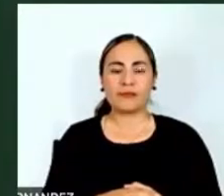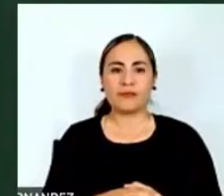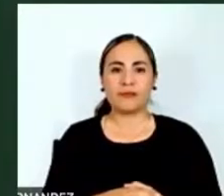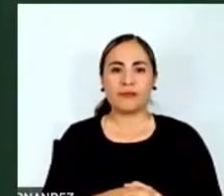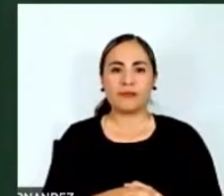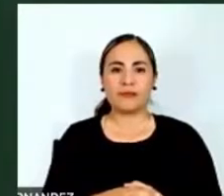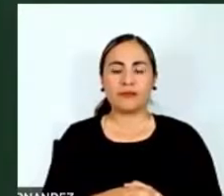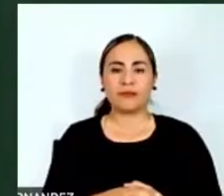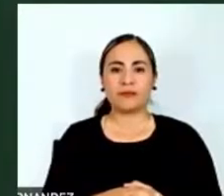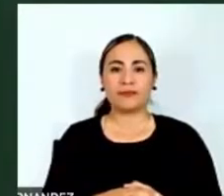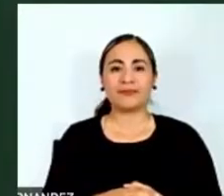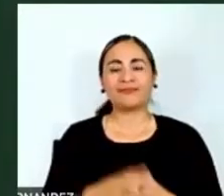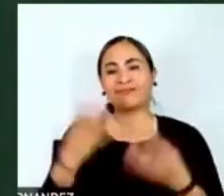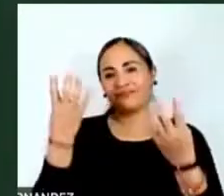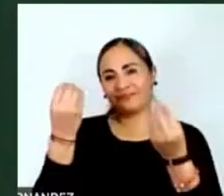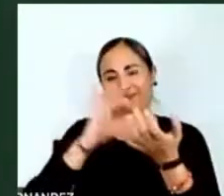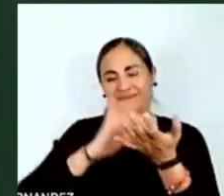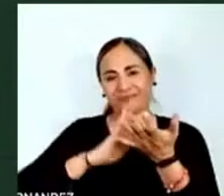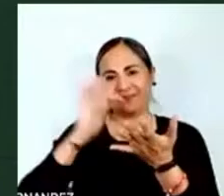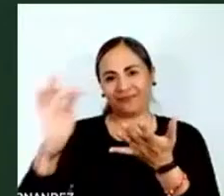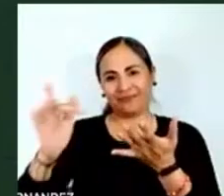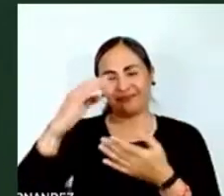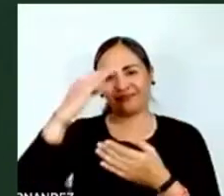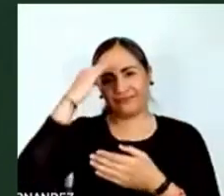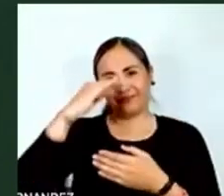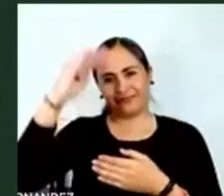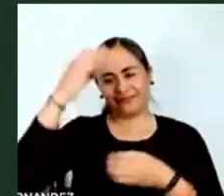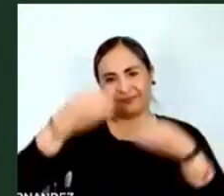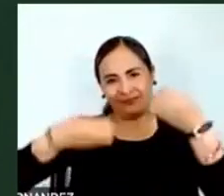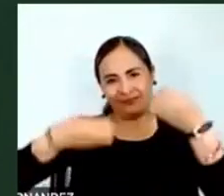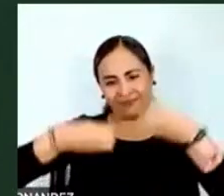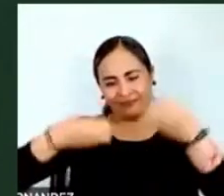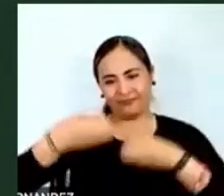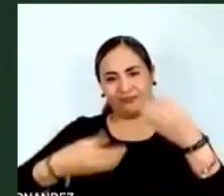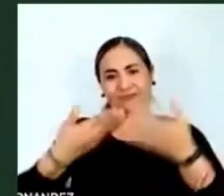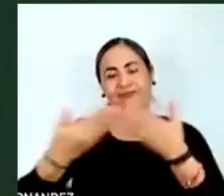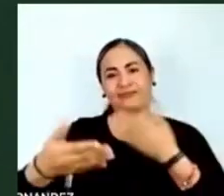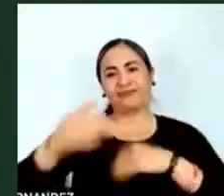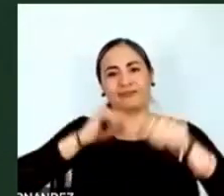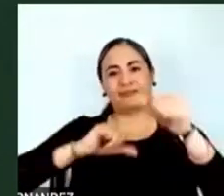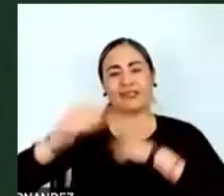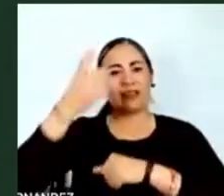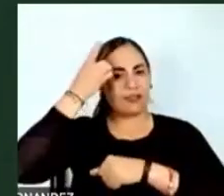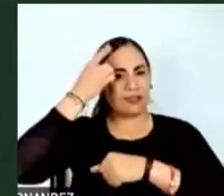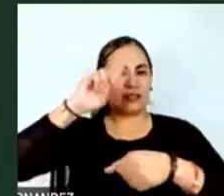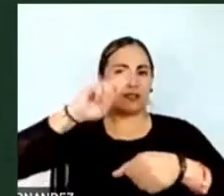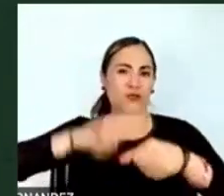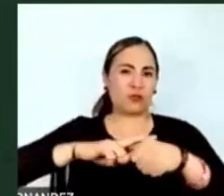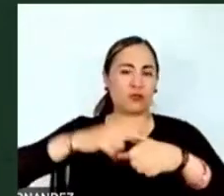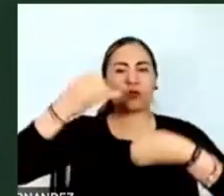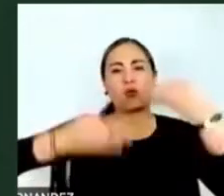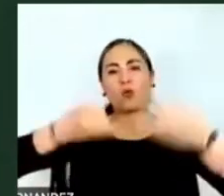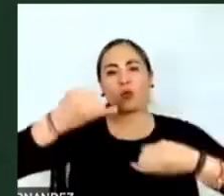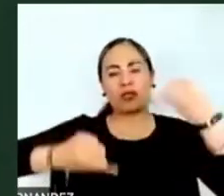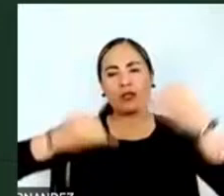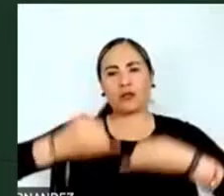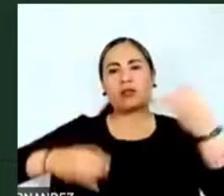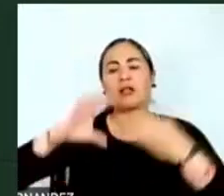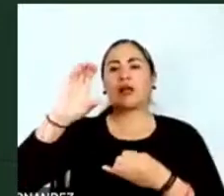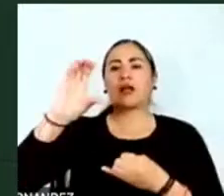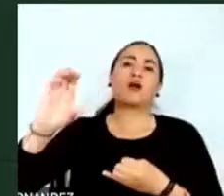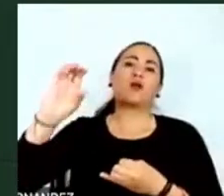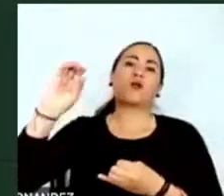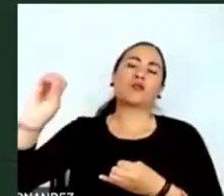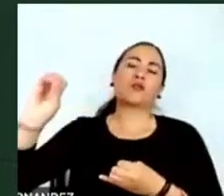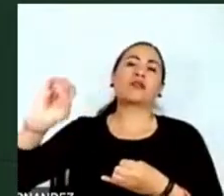Muchísimas gracias, señor ministro. A continuación escucharemos al director jurídico de la Corte Interamericana de Derechos Humanos, Alexei Julio